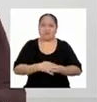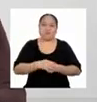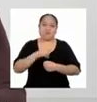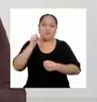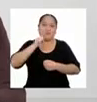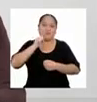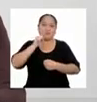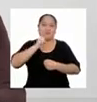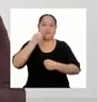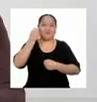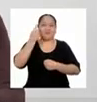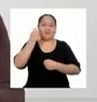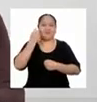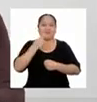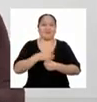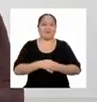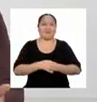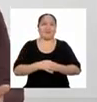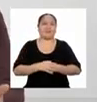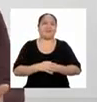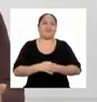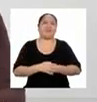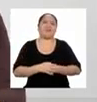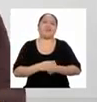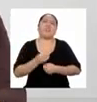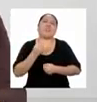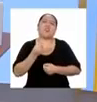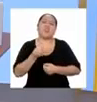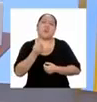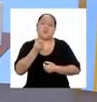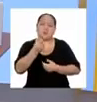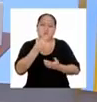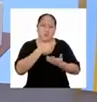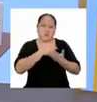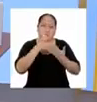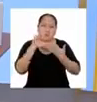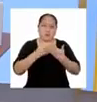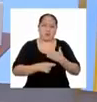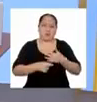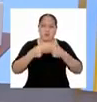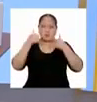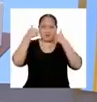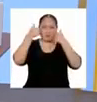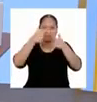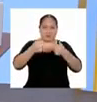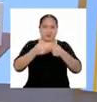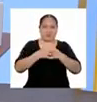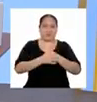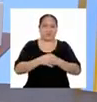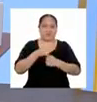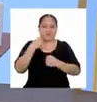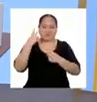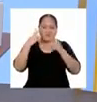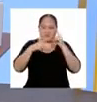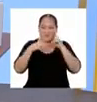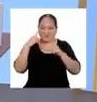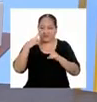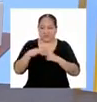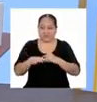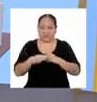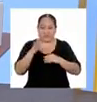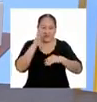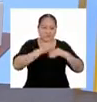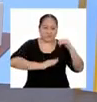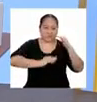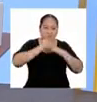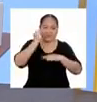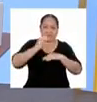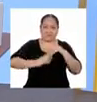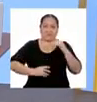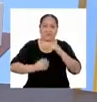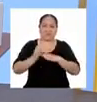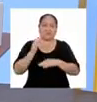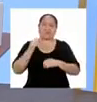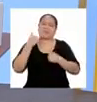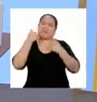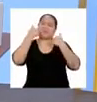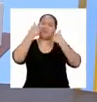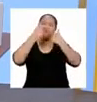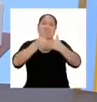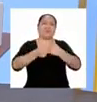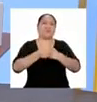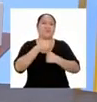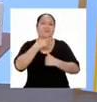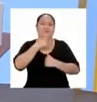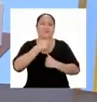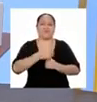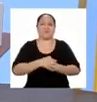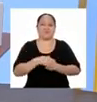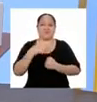Claro, entiendo. ¿Y cómo te va con ese proyecto? Bastante bien. He descubierto que la construcción es lo máximo.